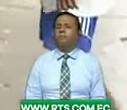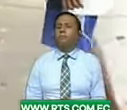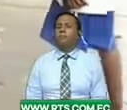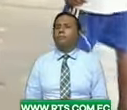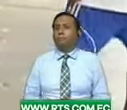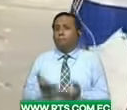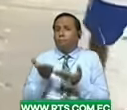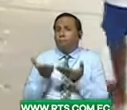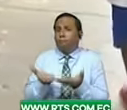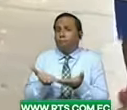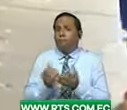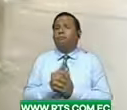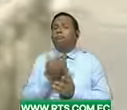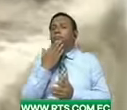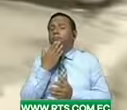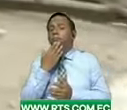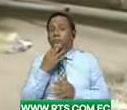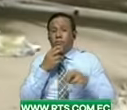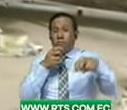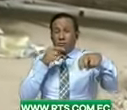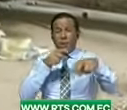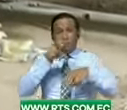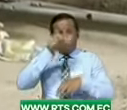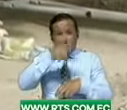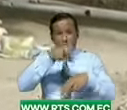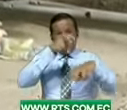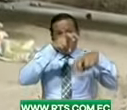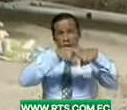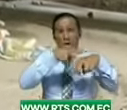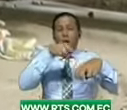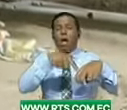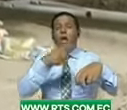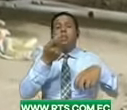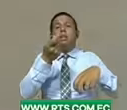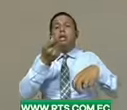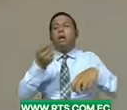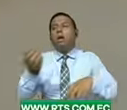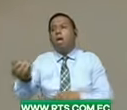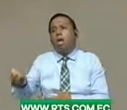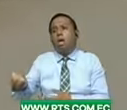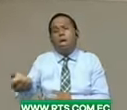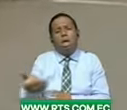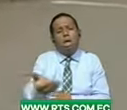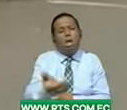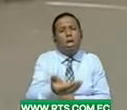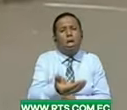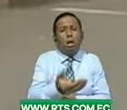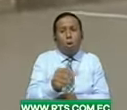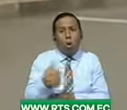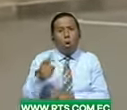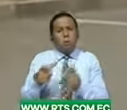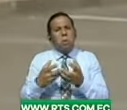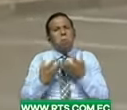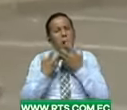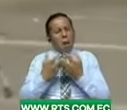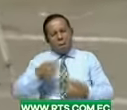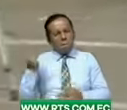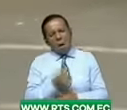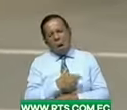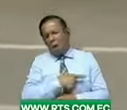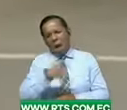El ciudadano en el piso es un conocido indigente de la zona y de esta forma violenta le exigieron que se retire de ese lugar,